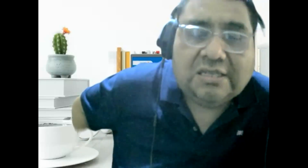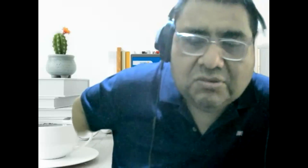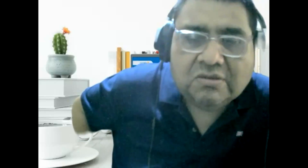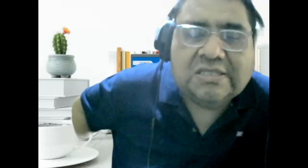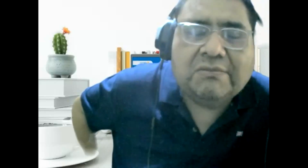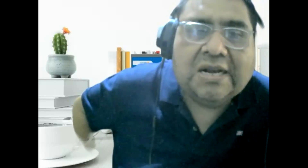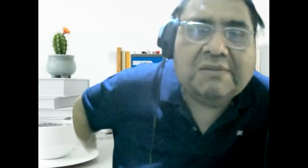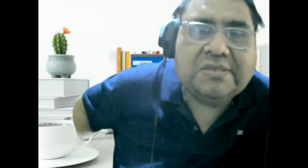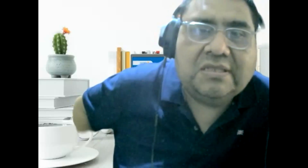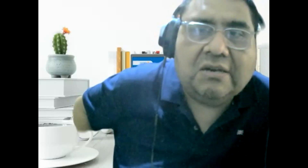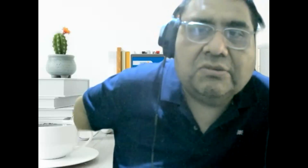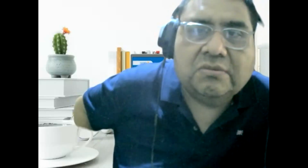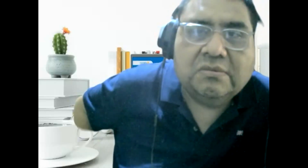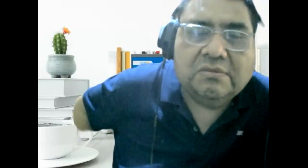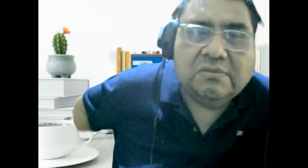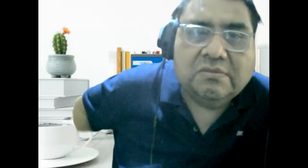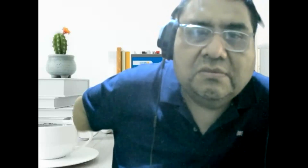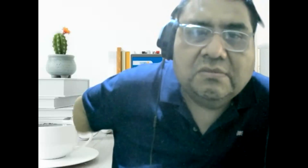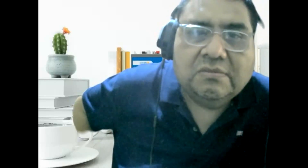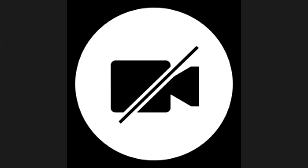emergencias, que son los que están más capacitados.